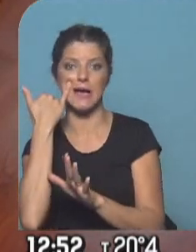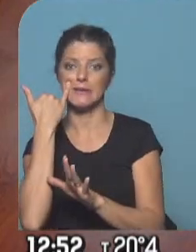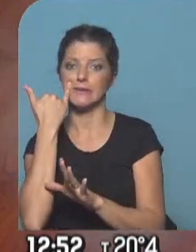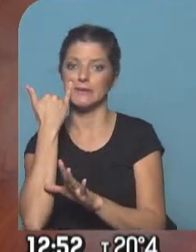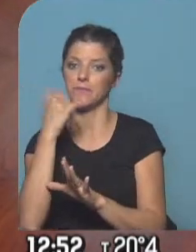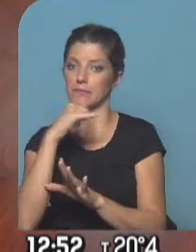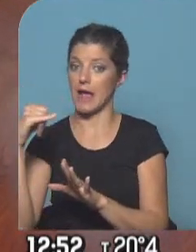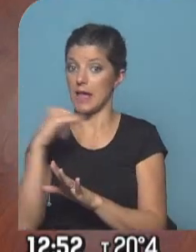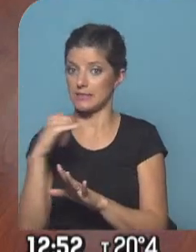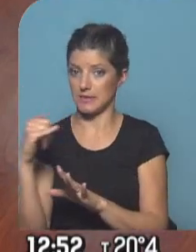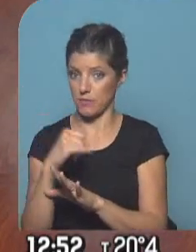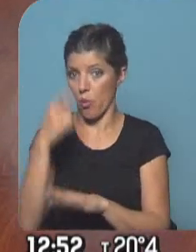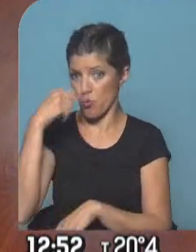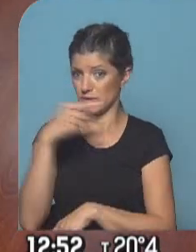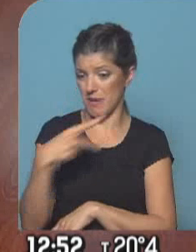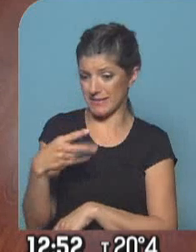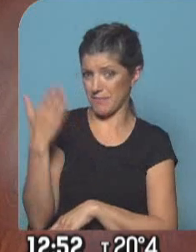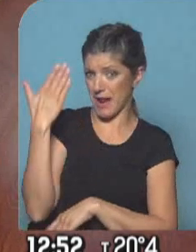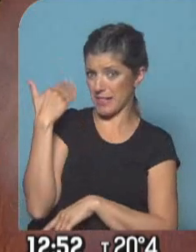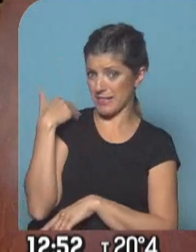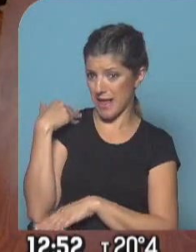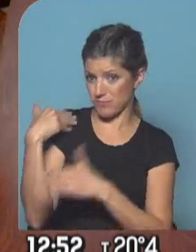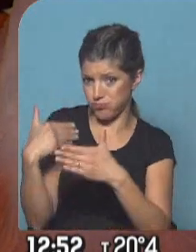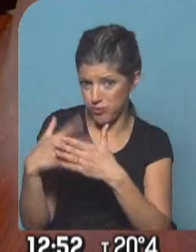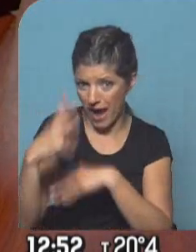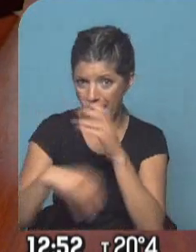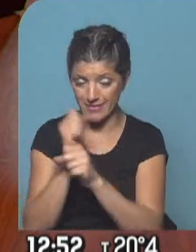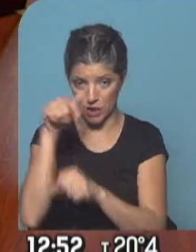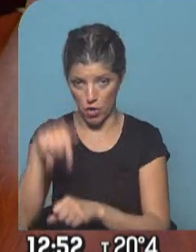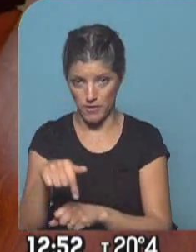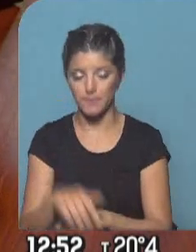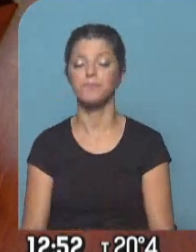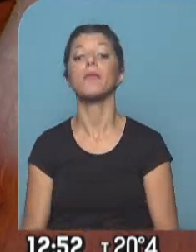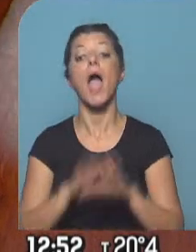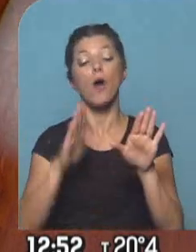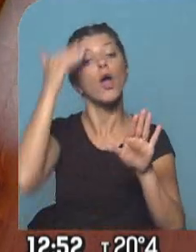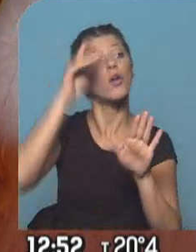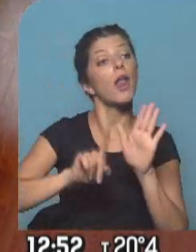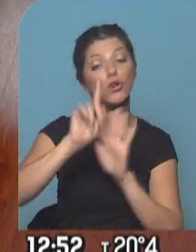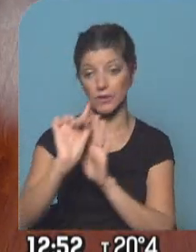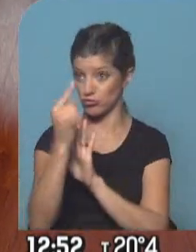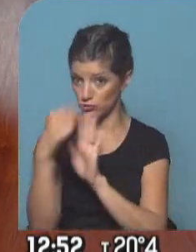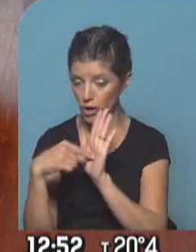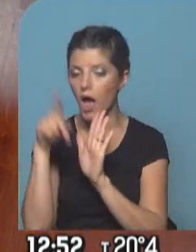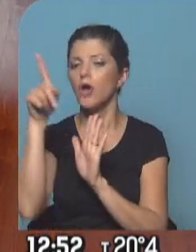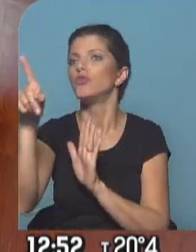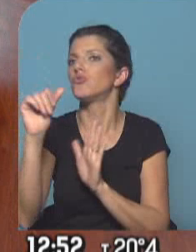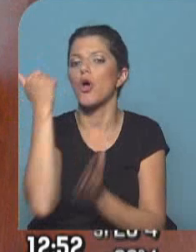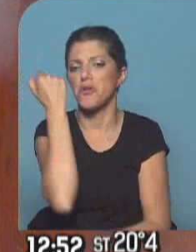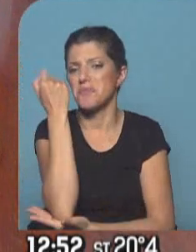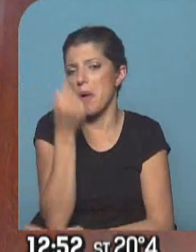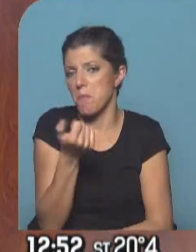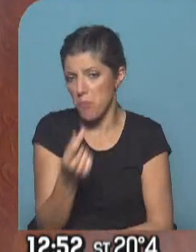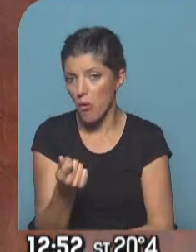esta situación que se dio en estas últimas dos semanas. Corea del Norte en sí misma es una economía muy chica, que no tiene prácticamente peso para el resto